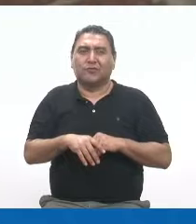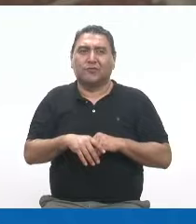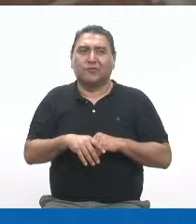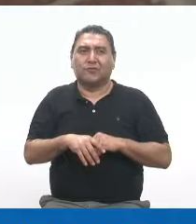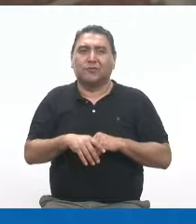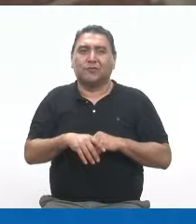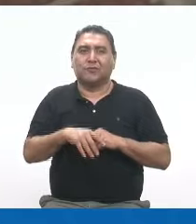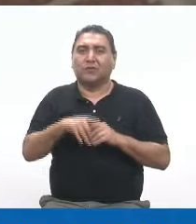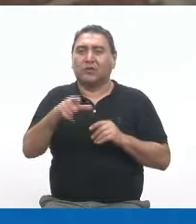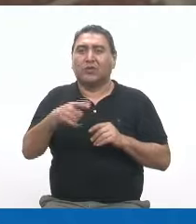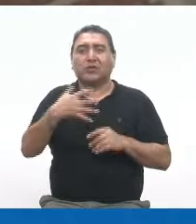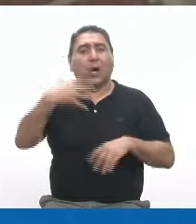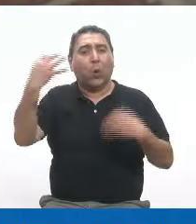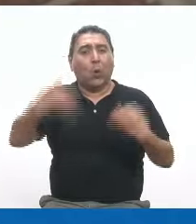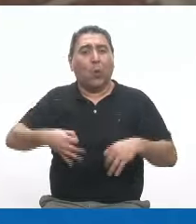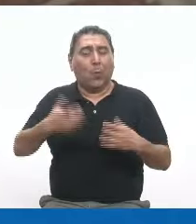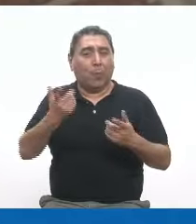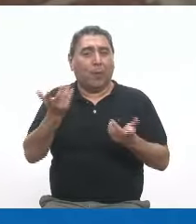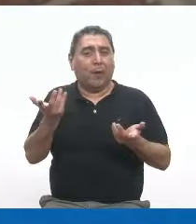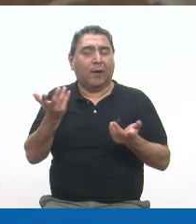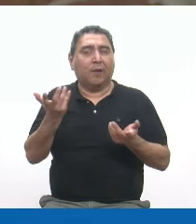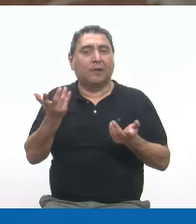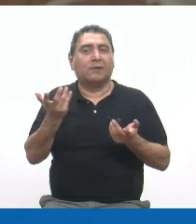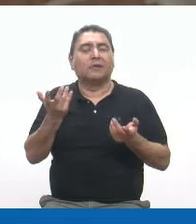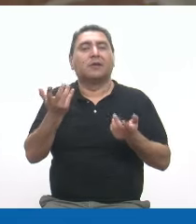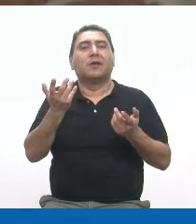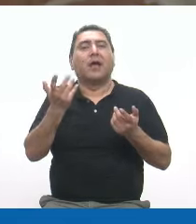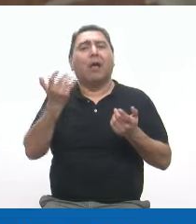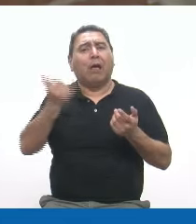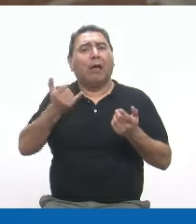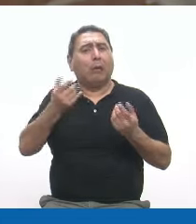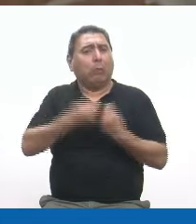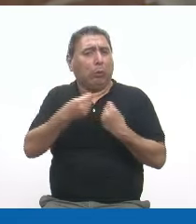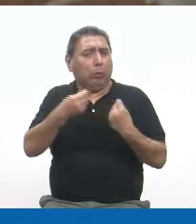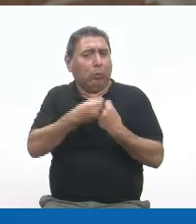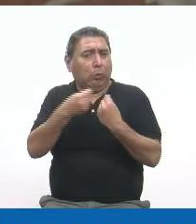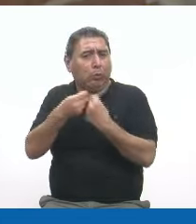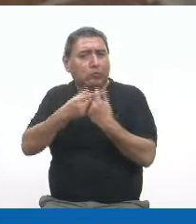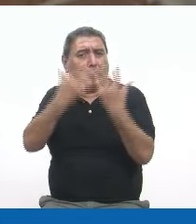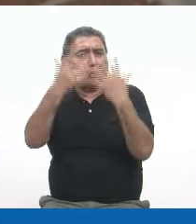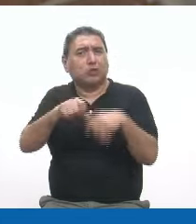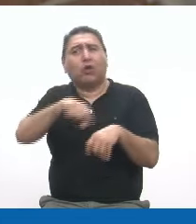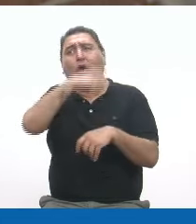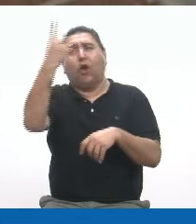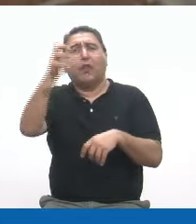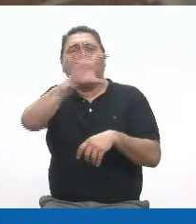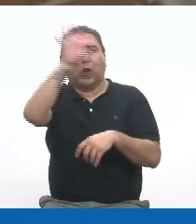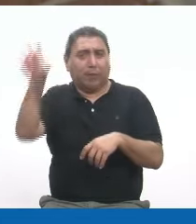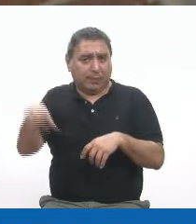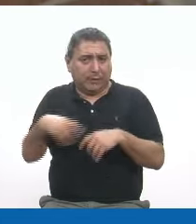convertirse en realidad, puede haber muchos proyectos en otras provincias.